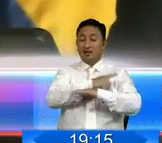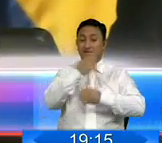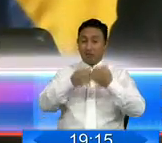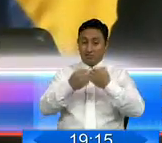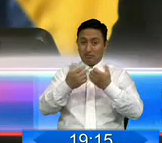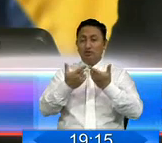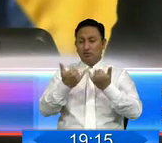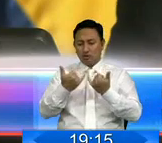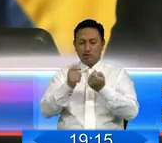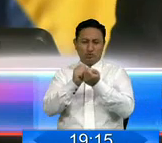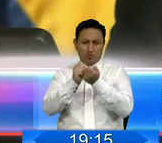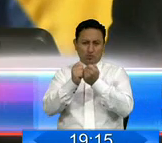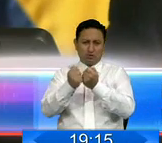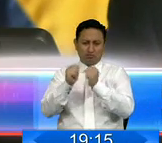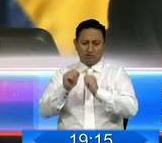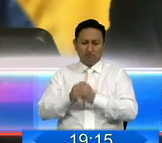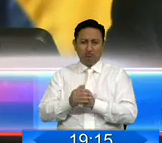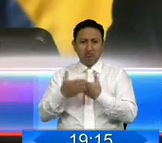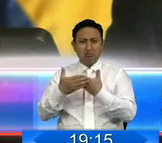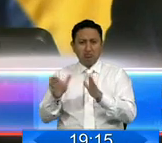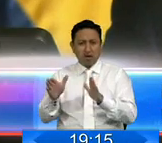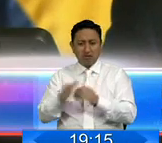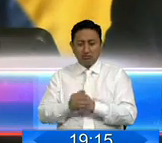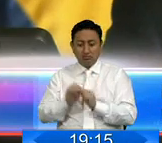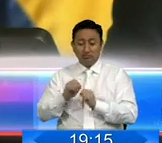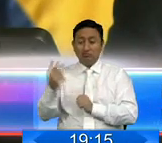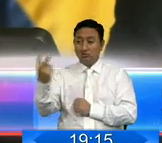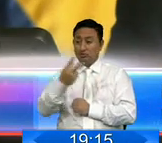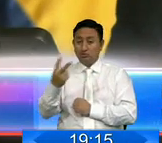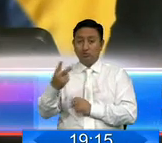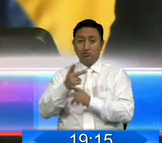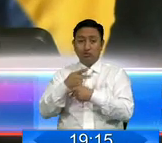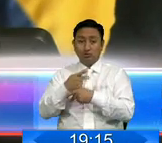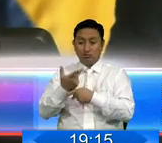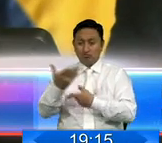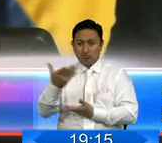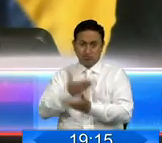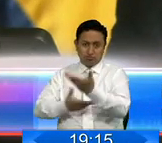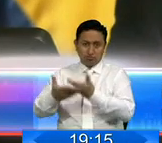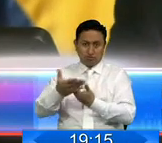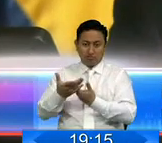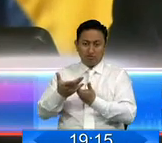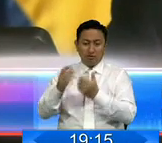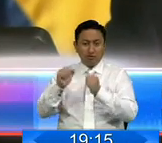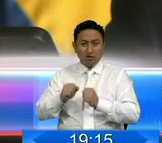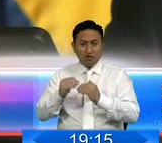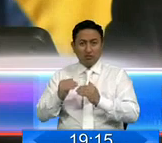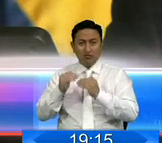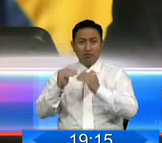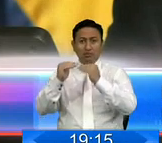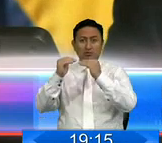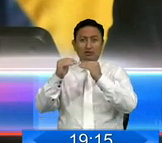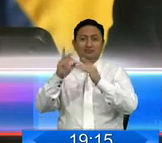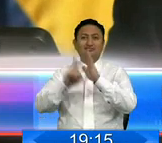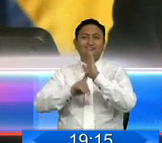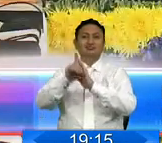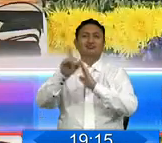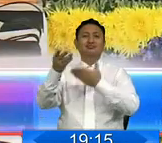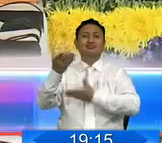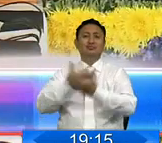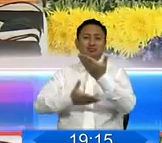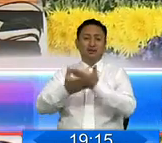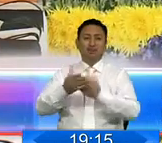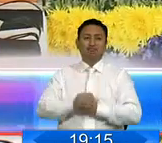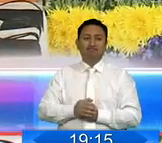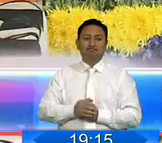y hacer una apertura productiva que permita a los dos países ganar de manera progresiva en el desarrollo del comercio. En